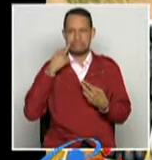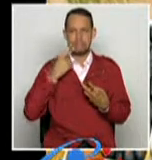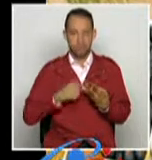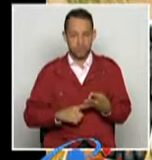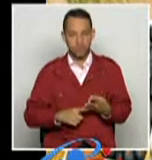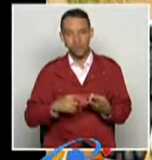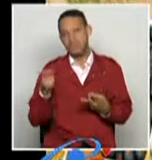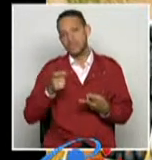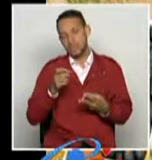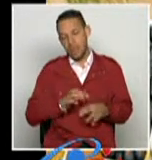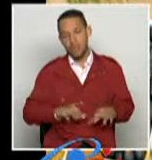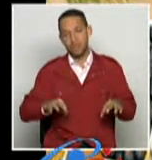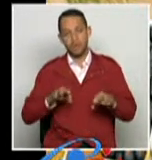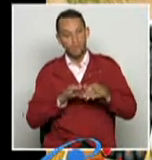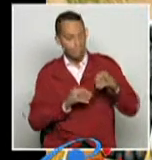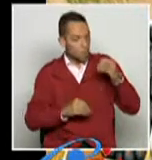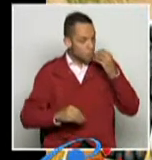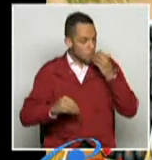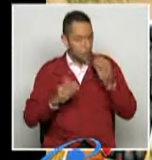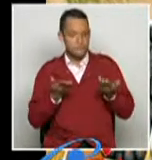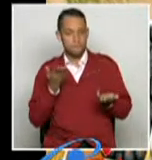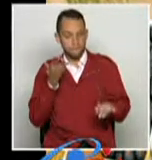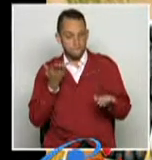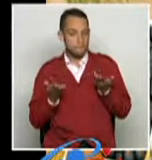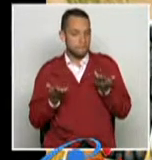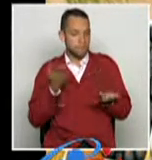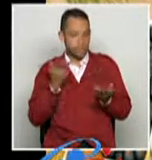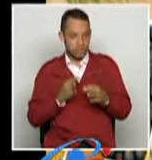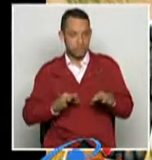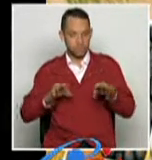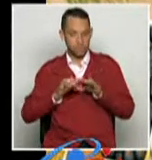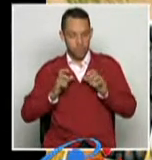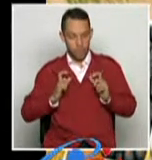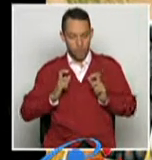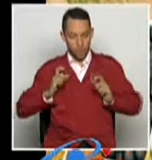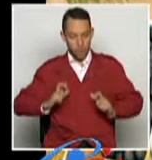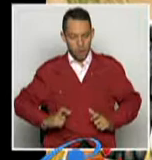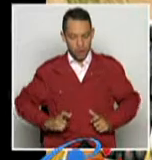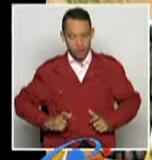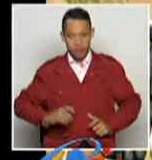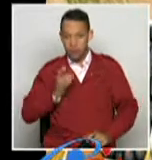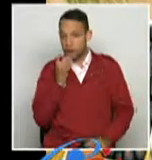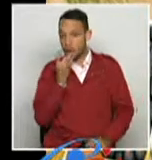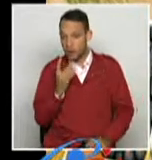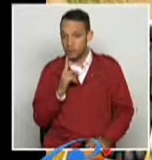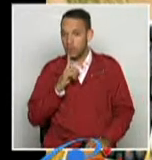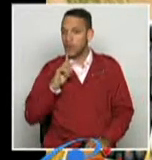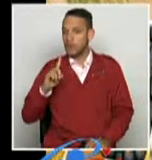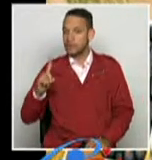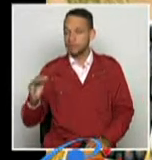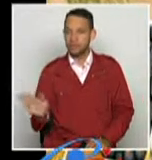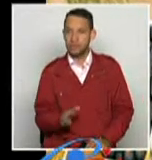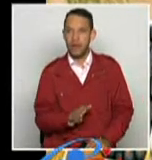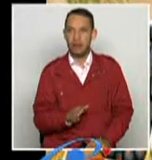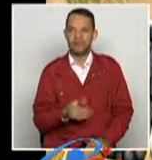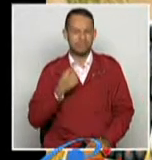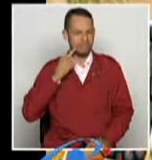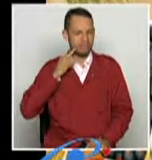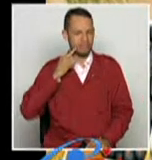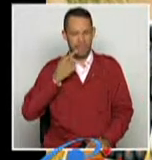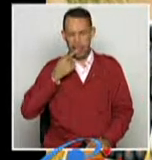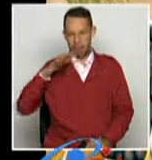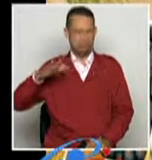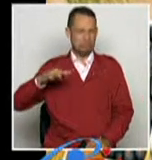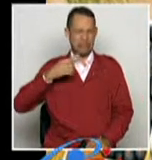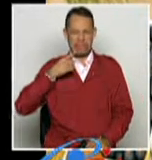ácido. Si manejamos bien en ese orden de ideas los sabores, el organismo no tiene por qué reaccionar. Hay gente que dice, no me gusta el picante, no